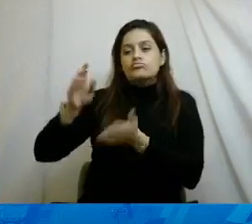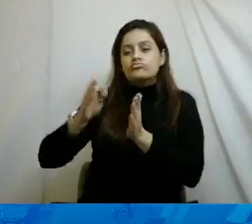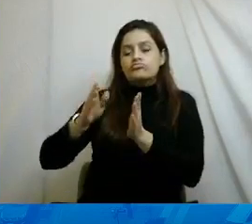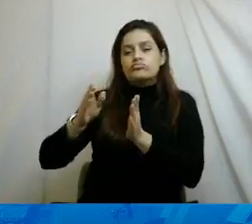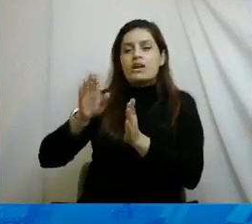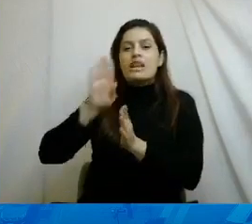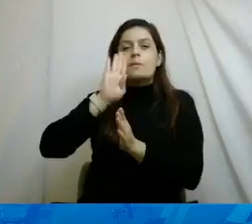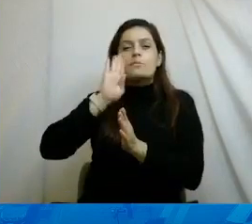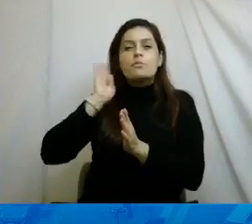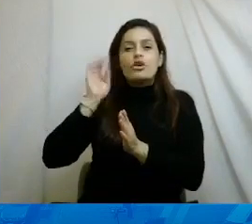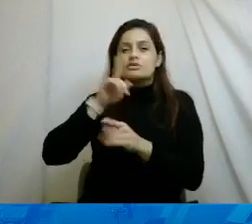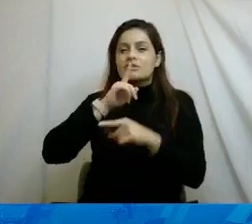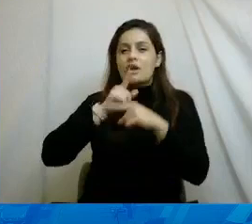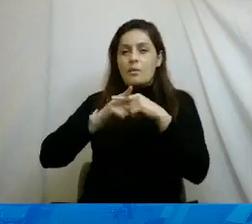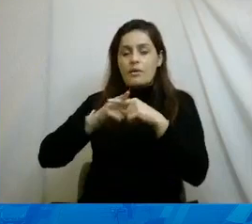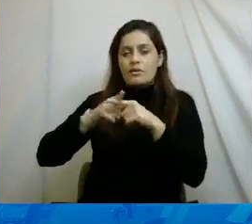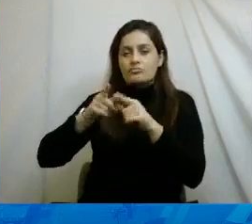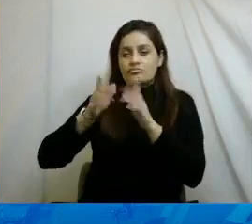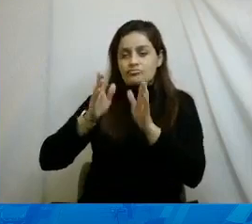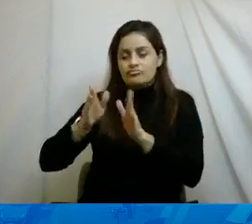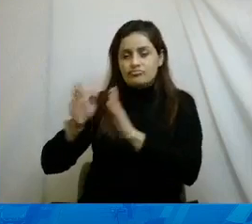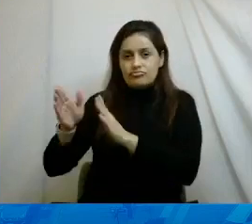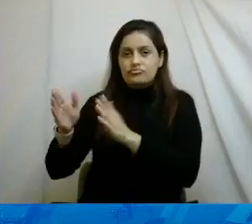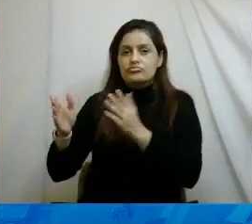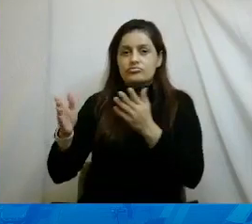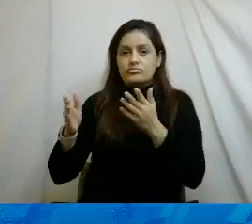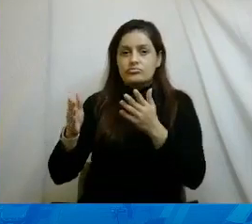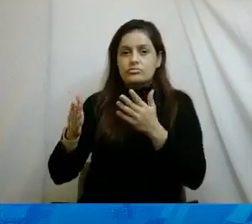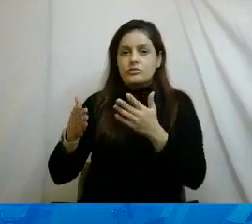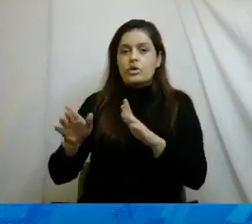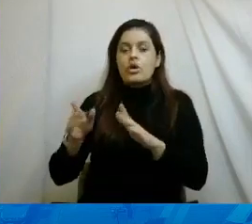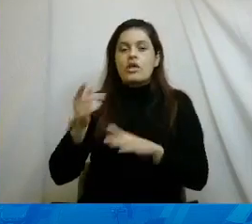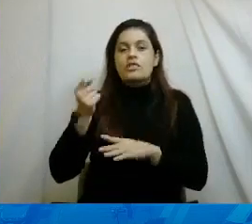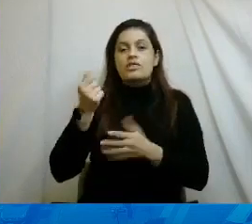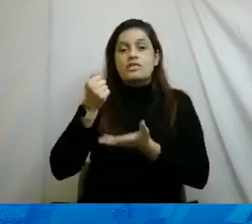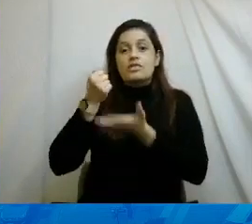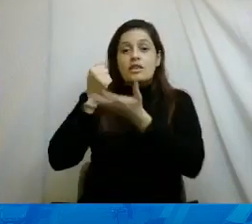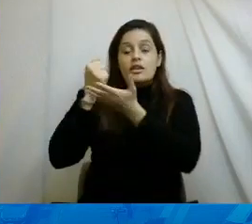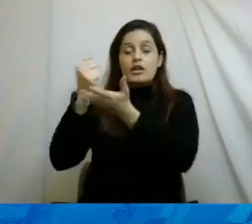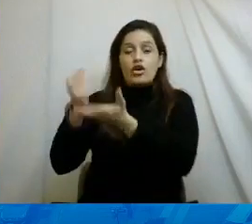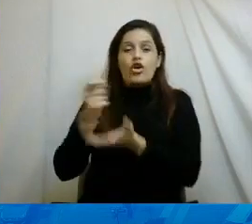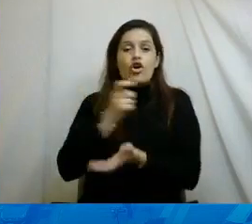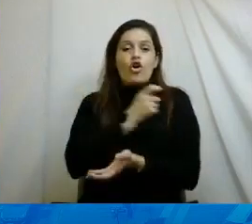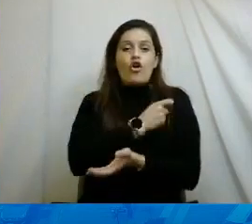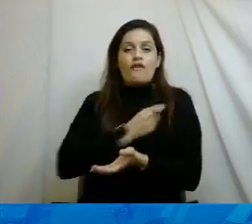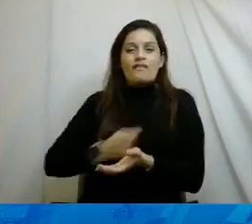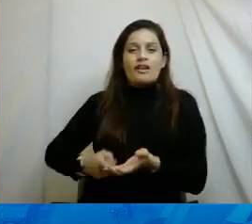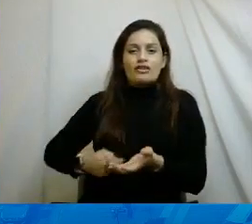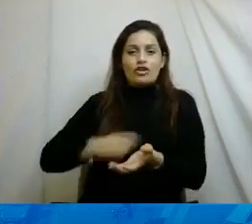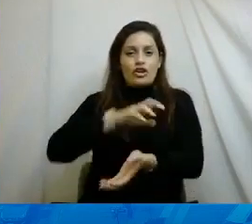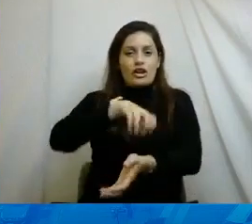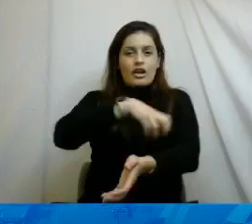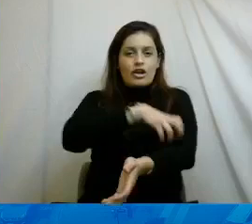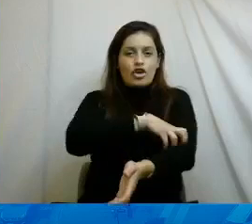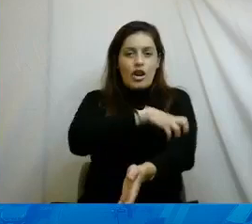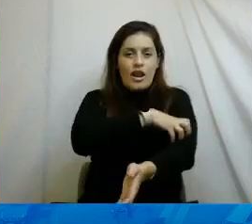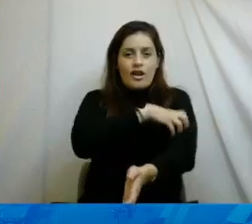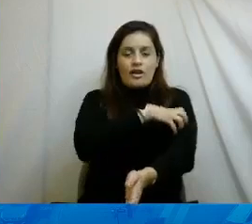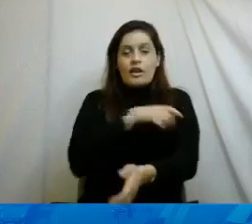ese punto se ejecutó con fondos del gobierno regional y estaba dentro de un proyecto